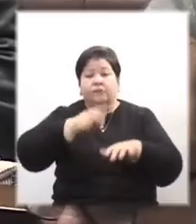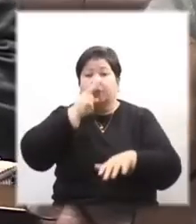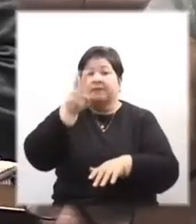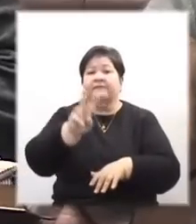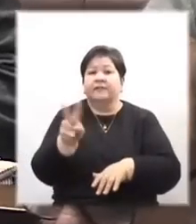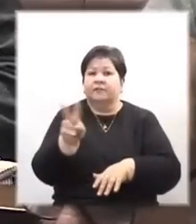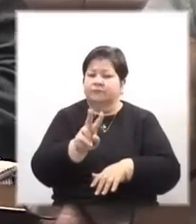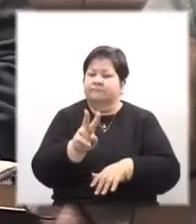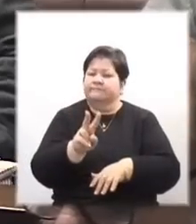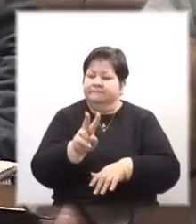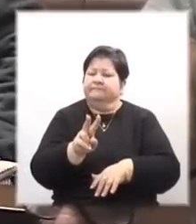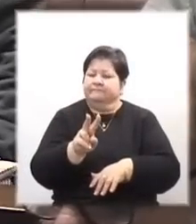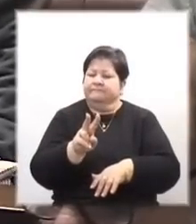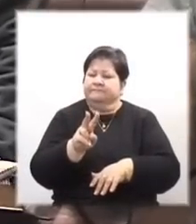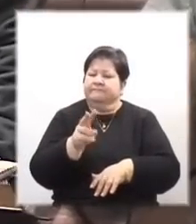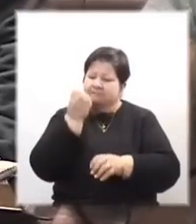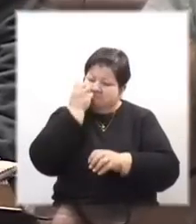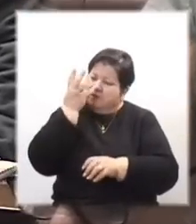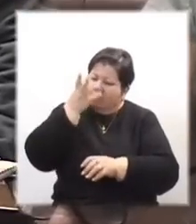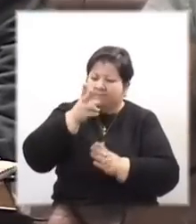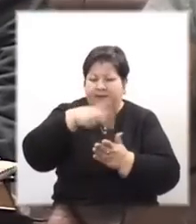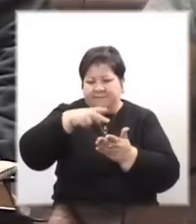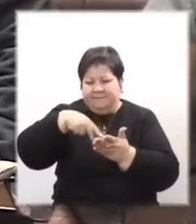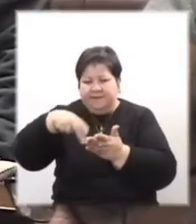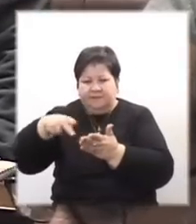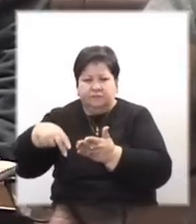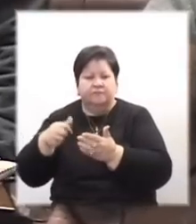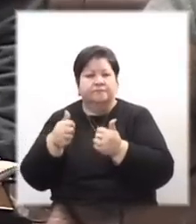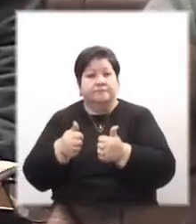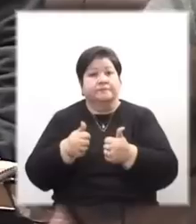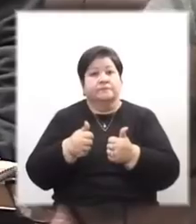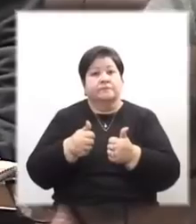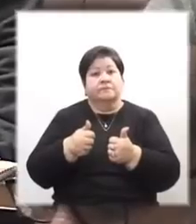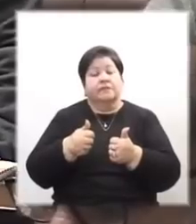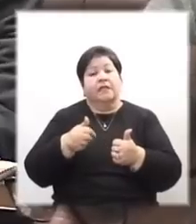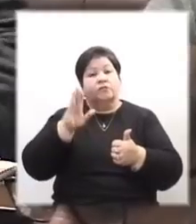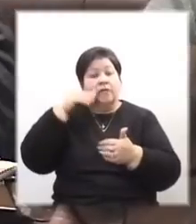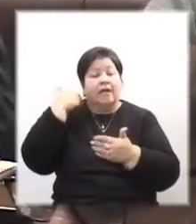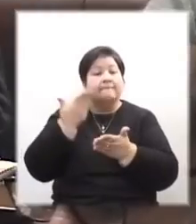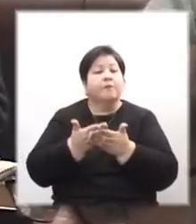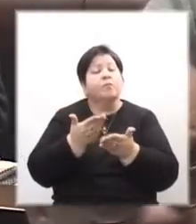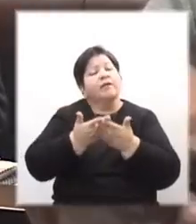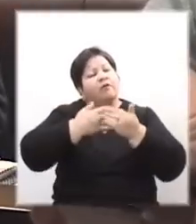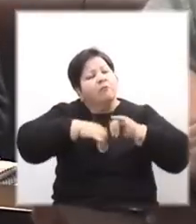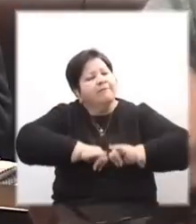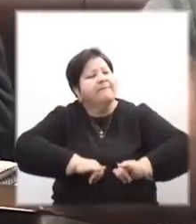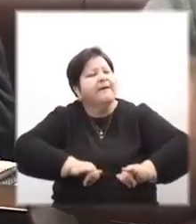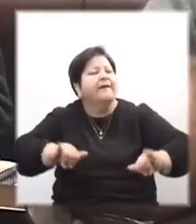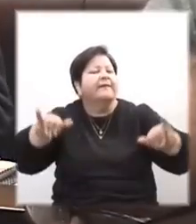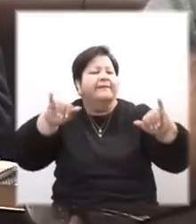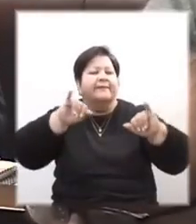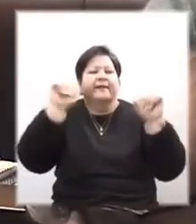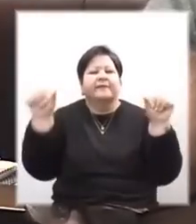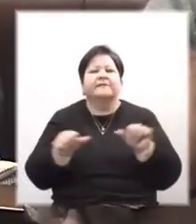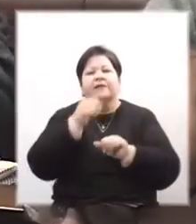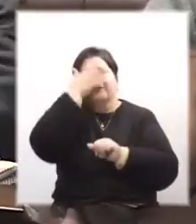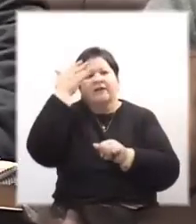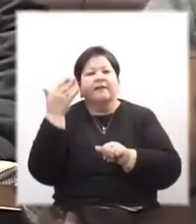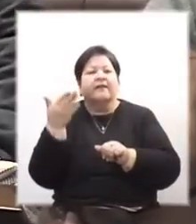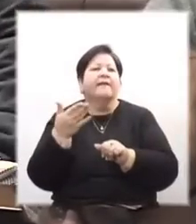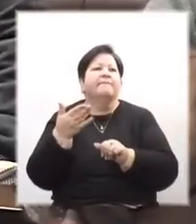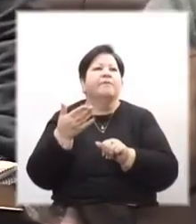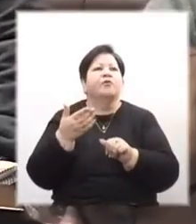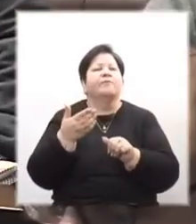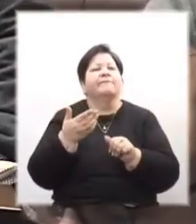le darían la razón a su planificación y que en todo caso se trataba de una propuesta de marketing que elaboraba el Frente Amplio justamente para